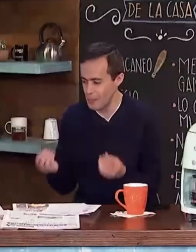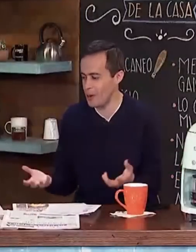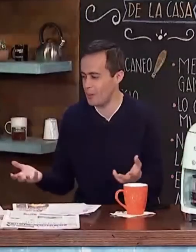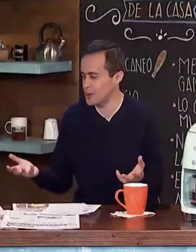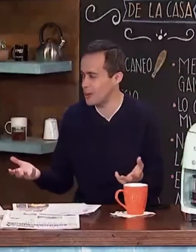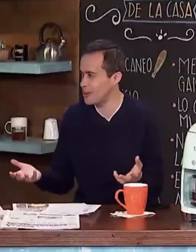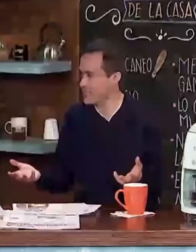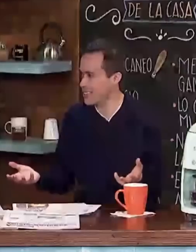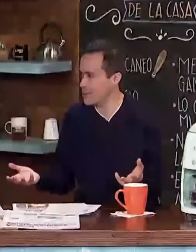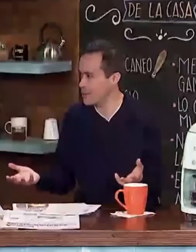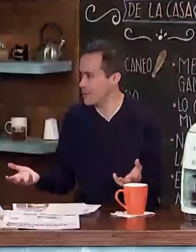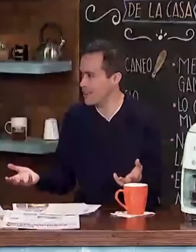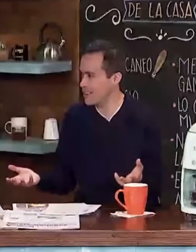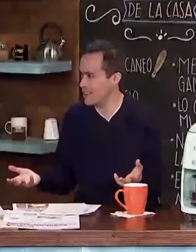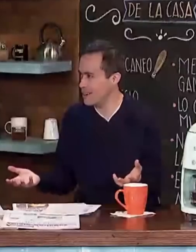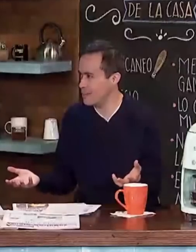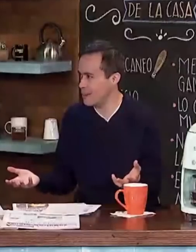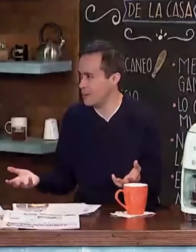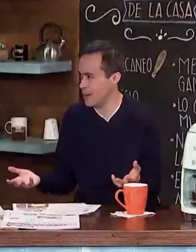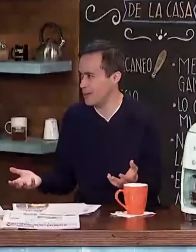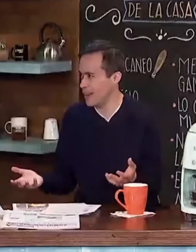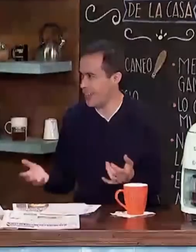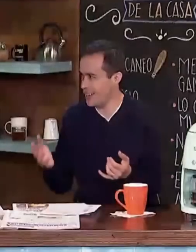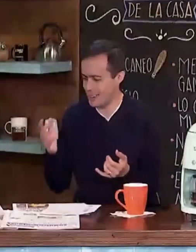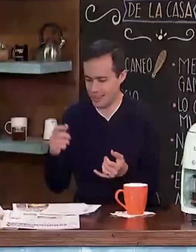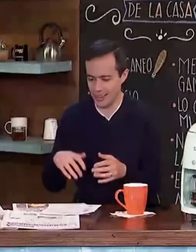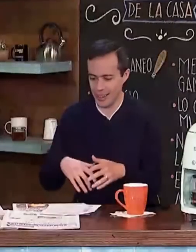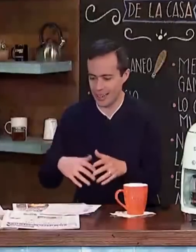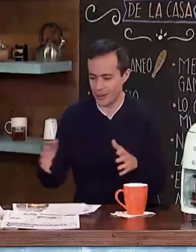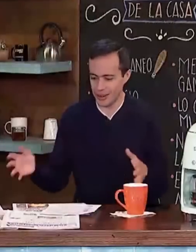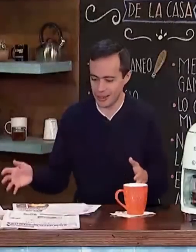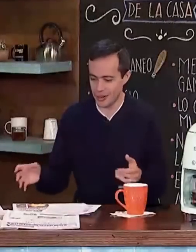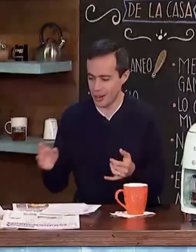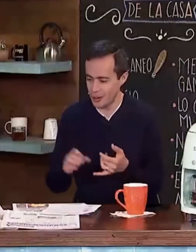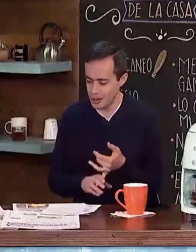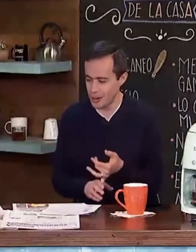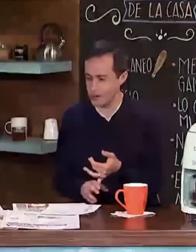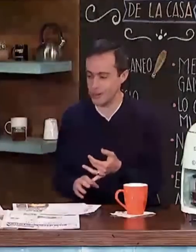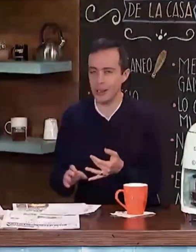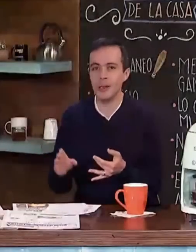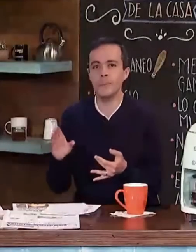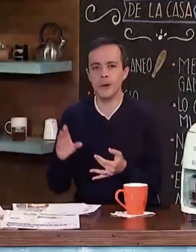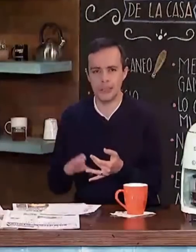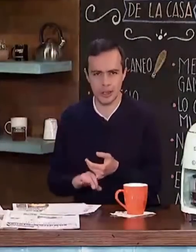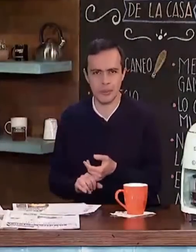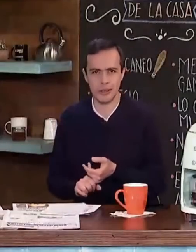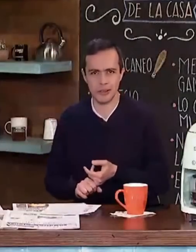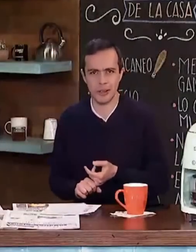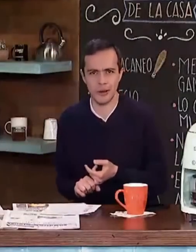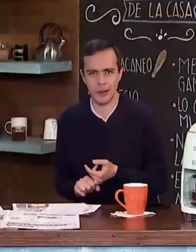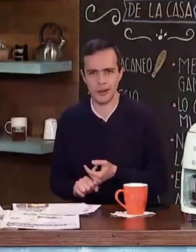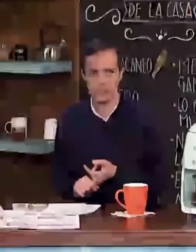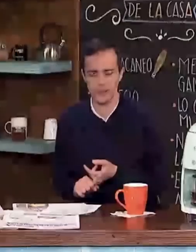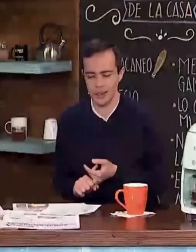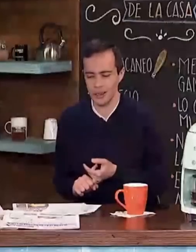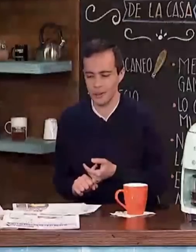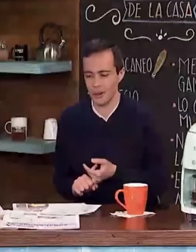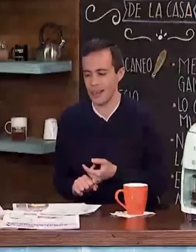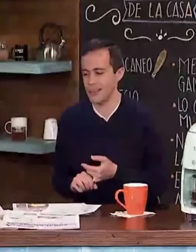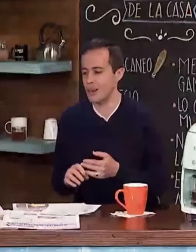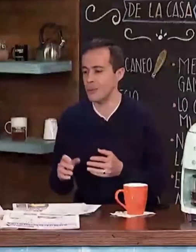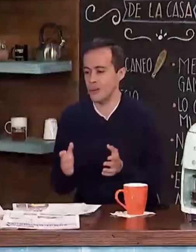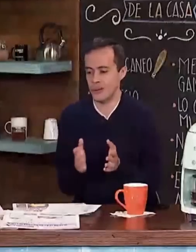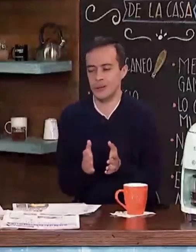andan bien preocupados por contenido pero bueno hay alrededor de esto negocios posicionamientos ideológicos